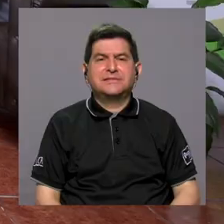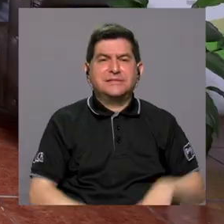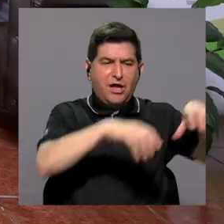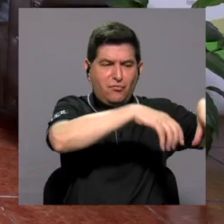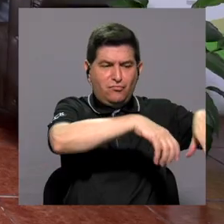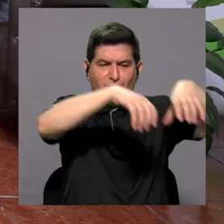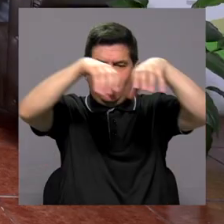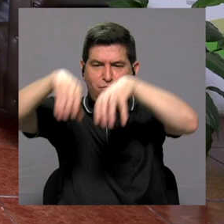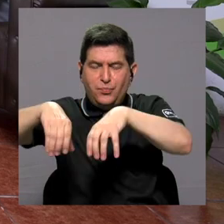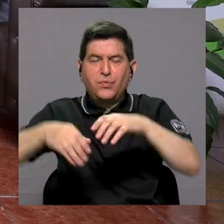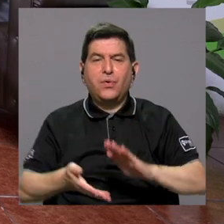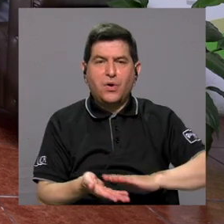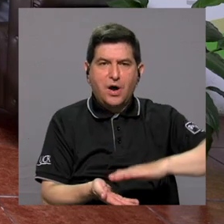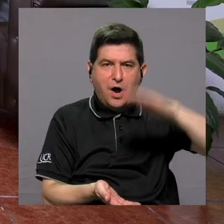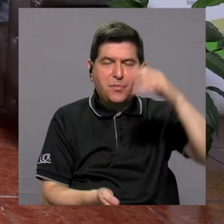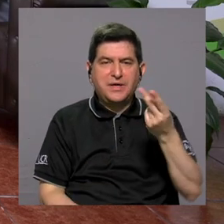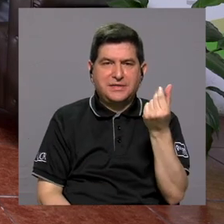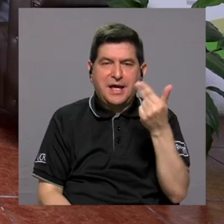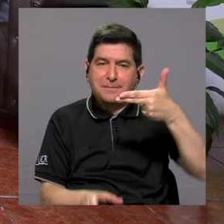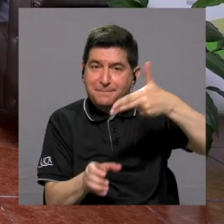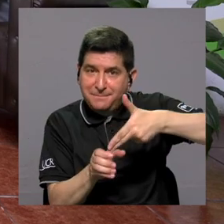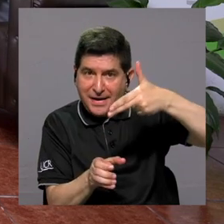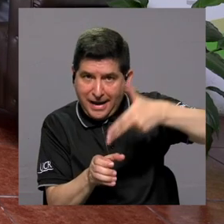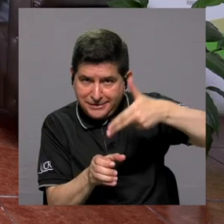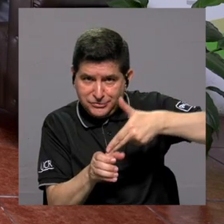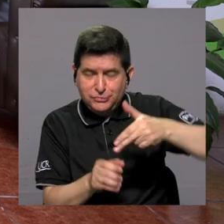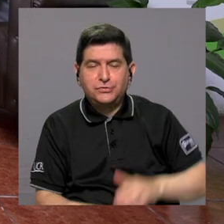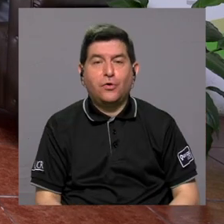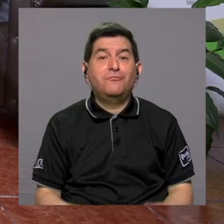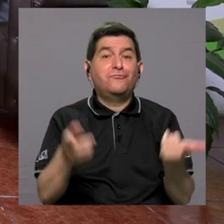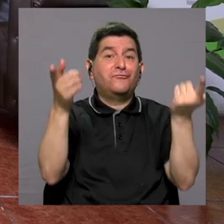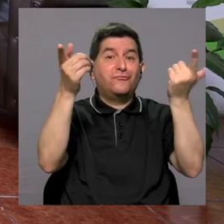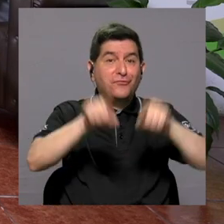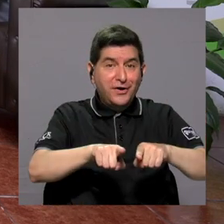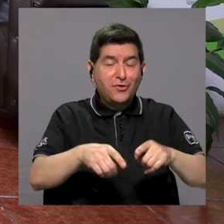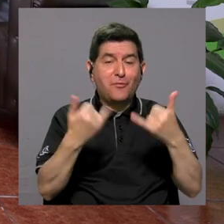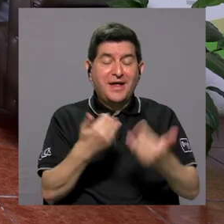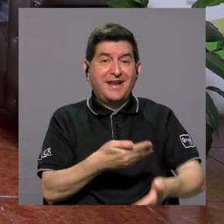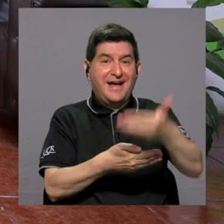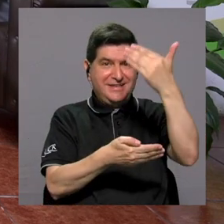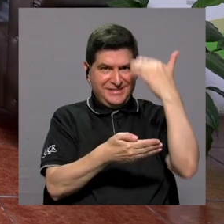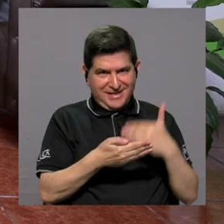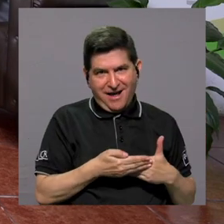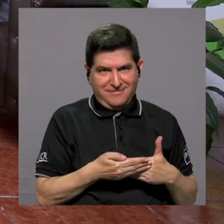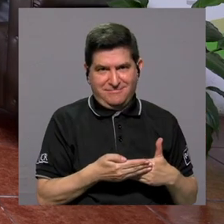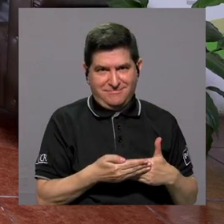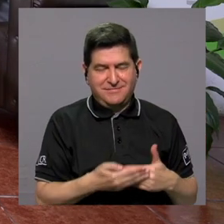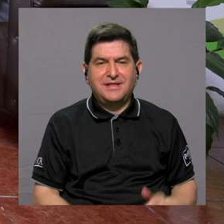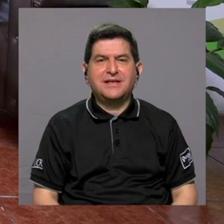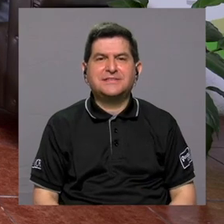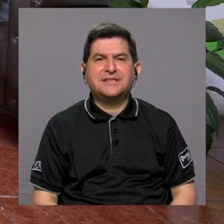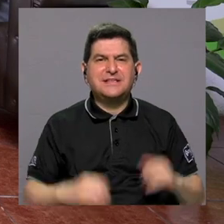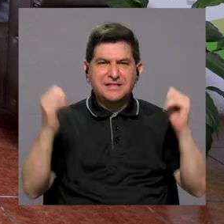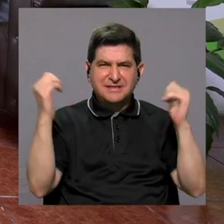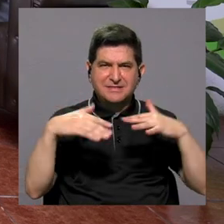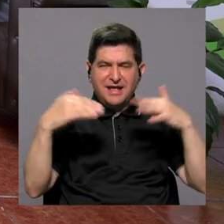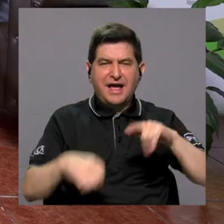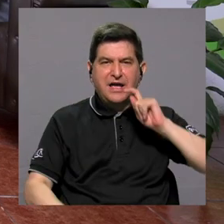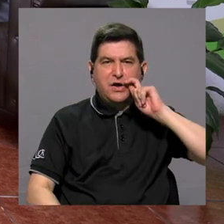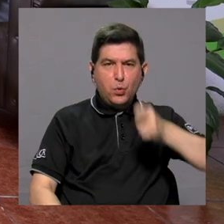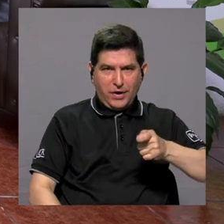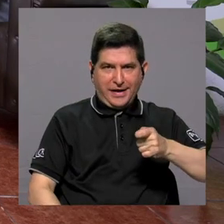que aumente el precio del petróleo que es un fenómeno que venía antes de de la guerra de